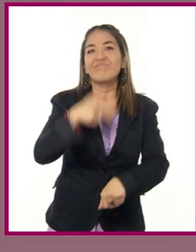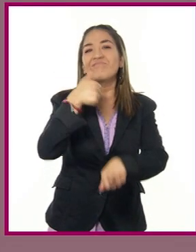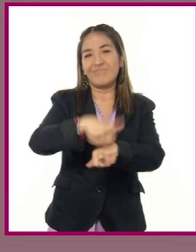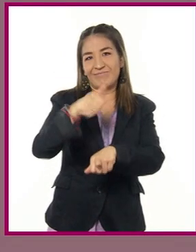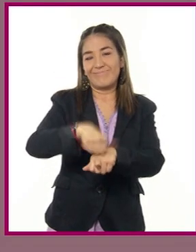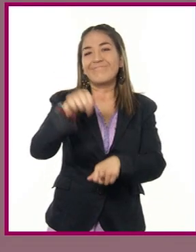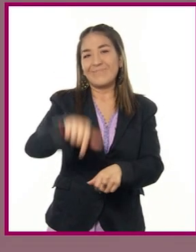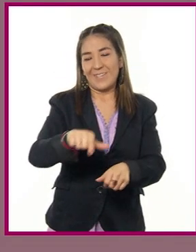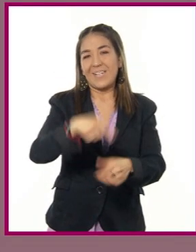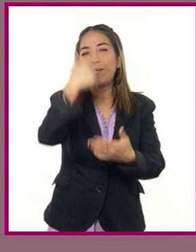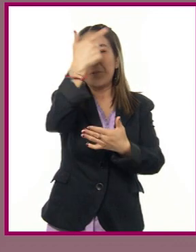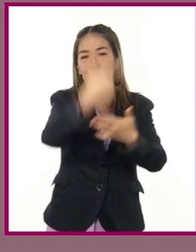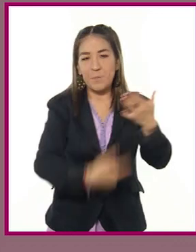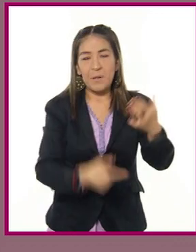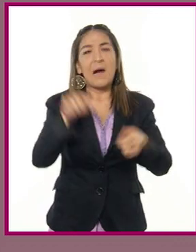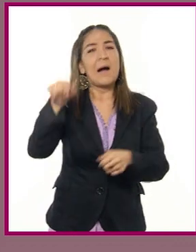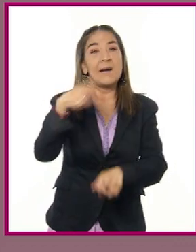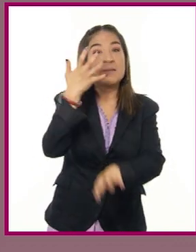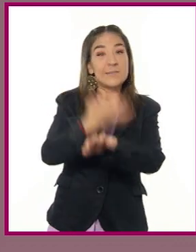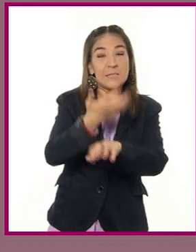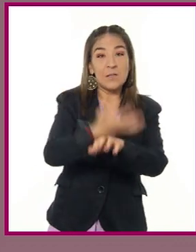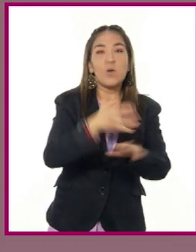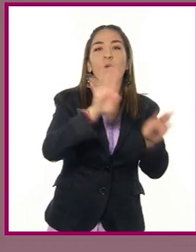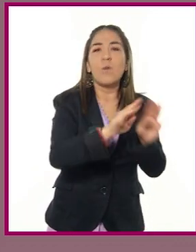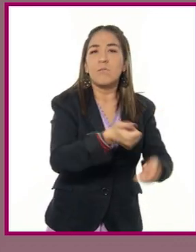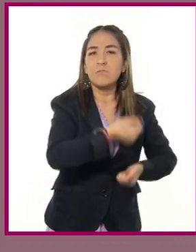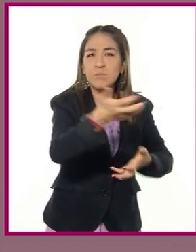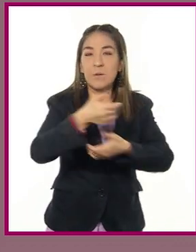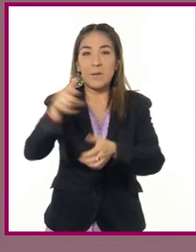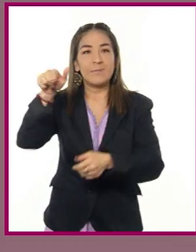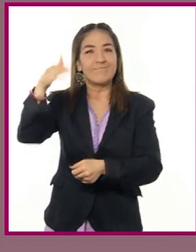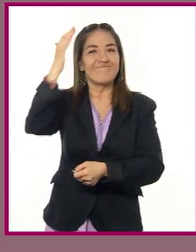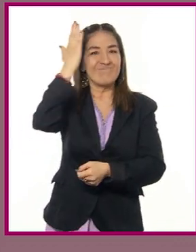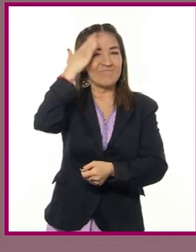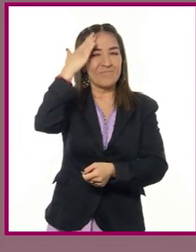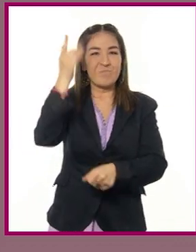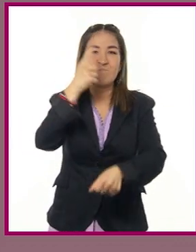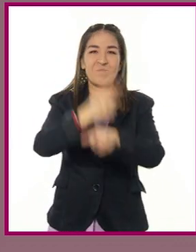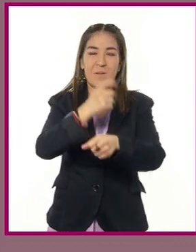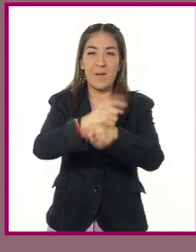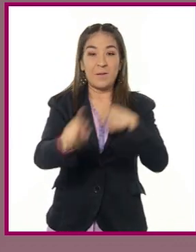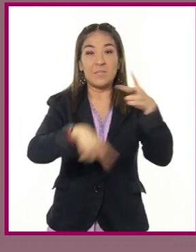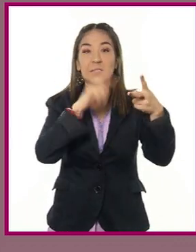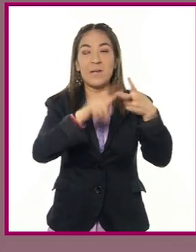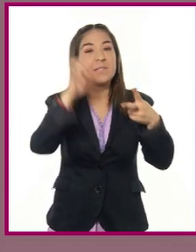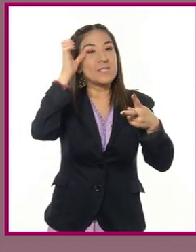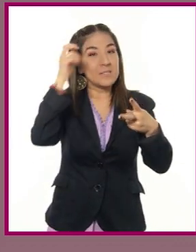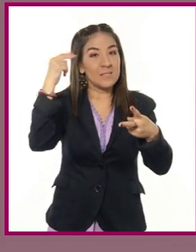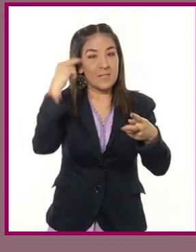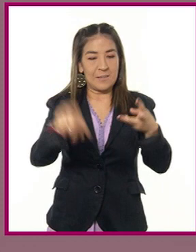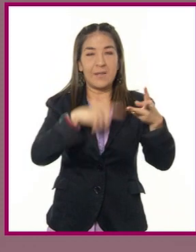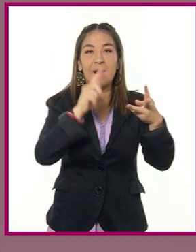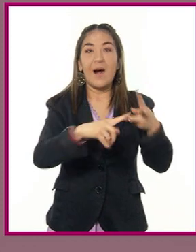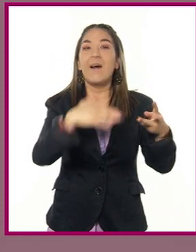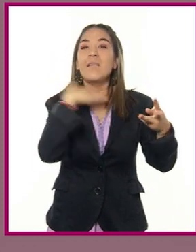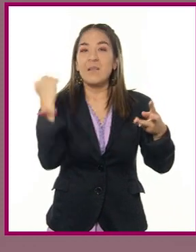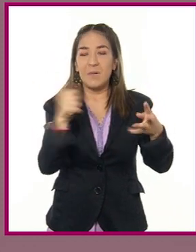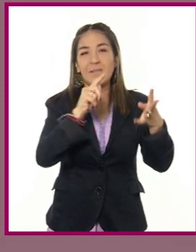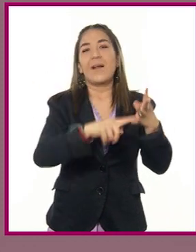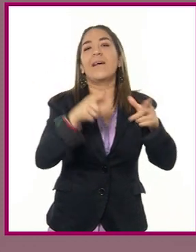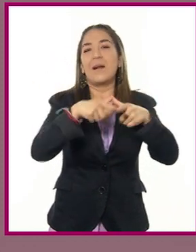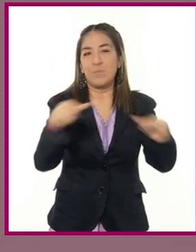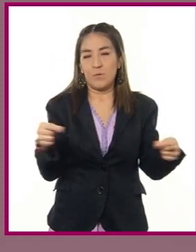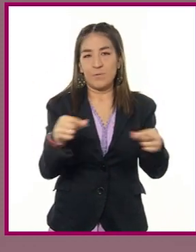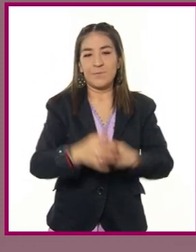En importaciones, Estados Unidos de América encabeza la lista. En segundo lugar está China, seguido de Alemania y